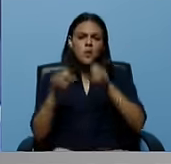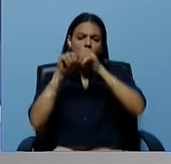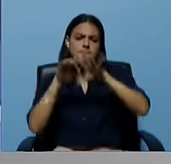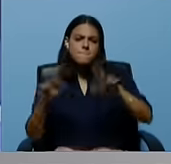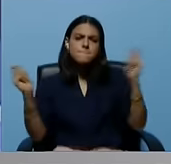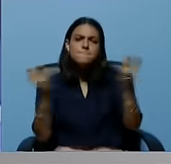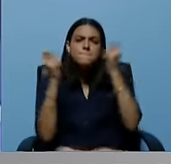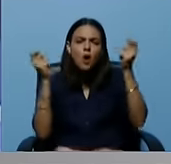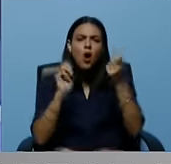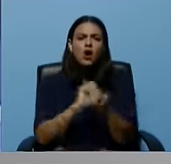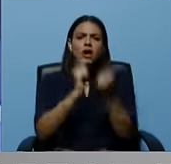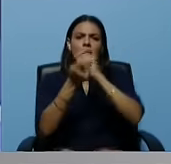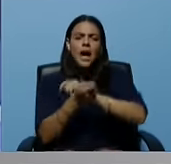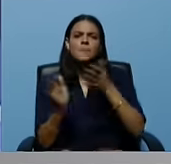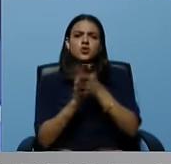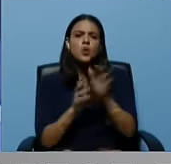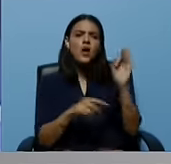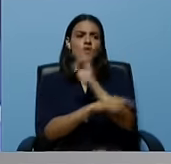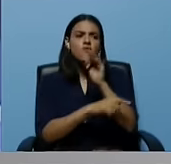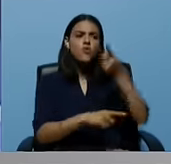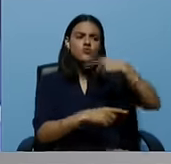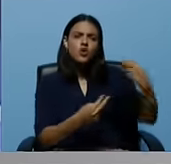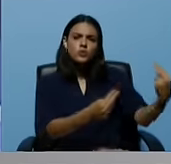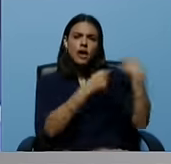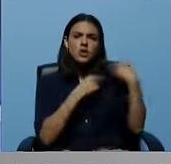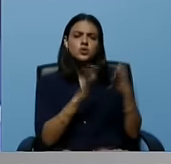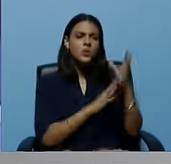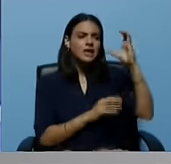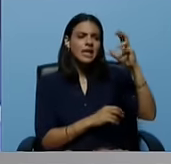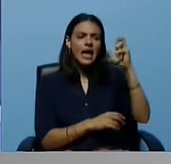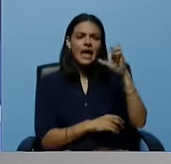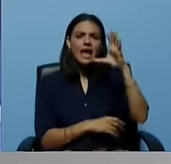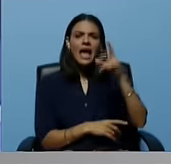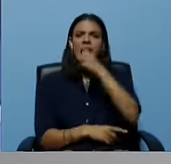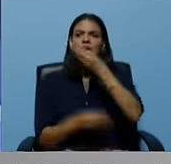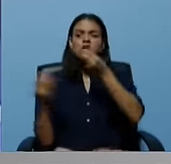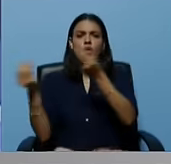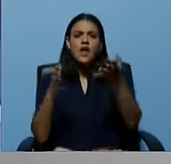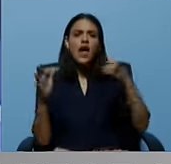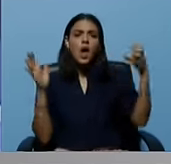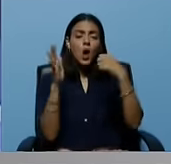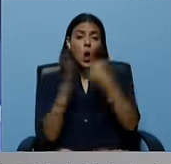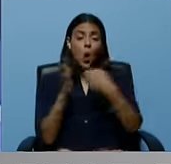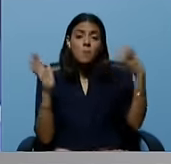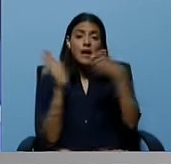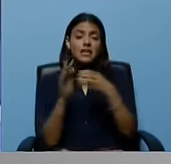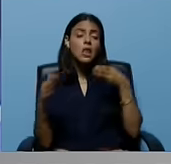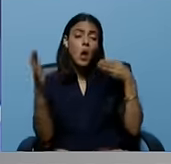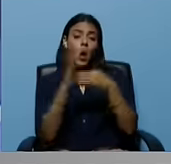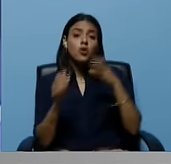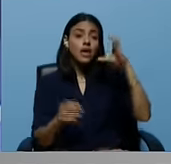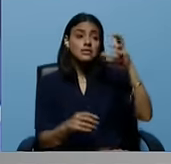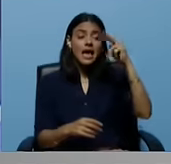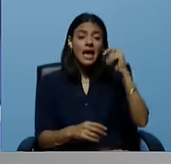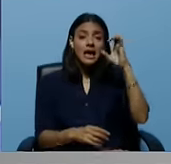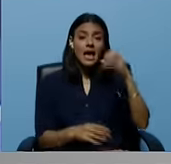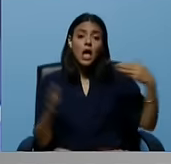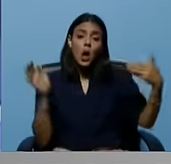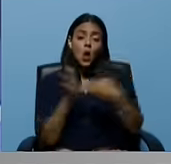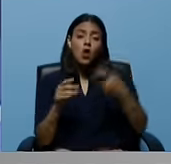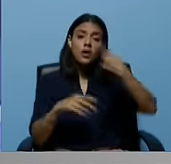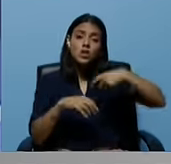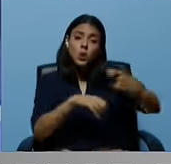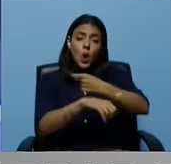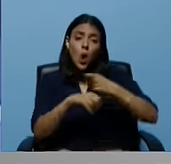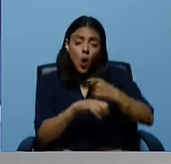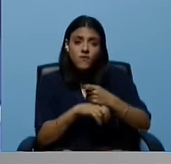para sustituir la función del Consejo Nacional Electoral, dando un golpe de Estado contra el Consejo Nacional Electoral, contra el evento electoral,